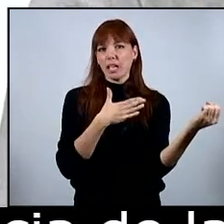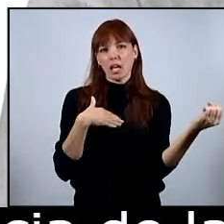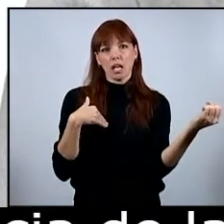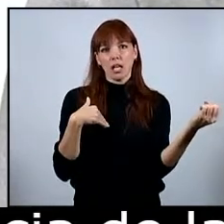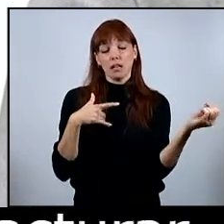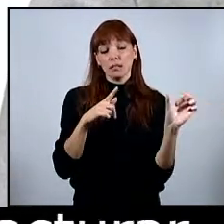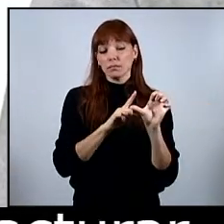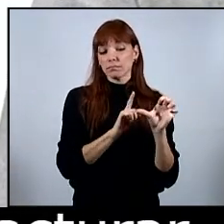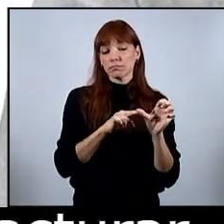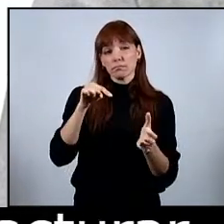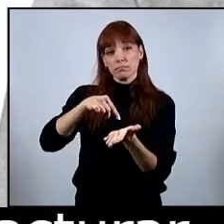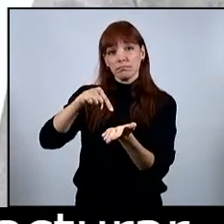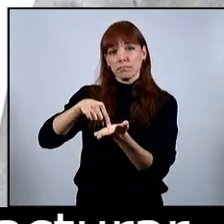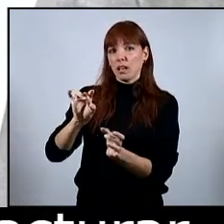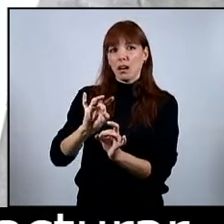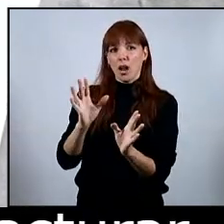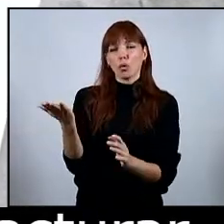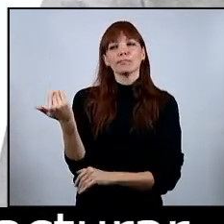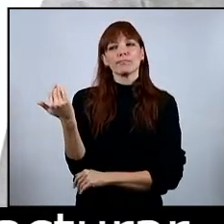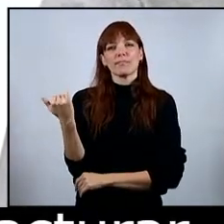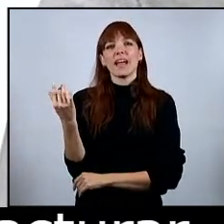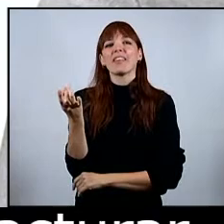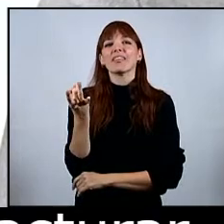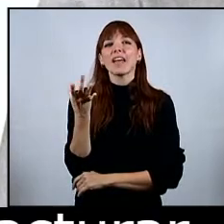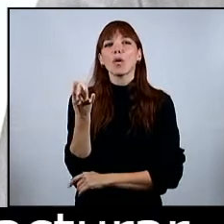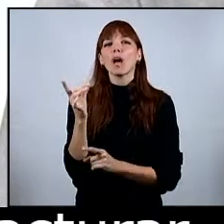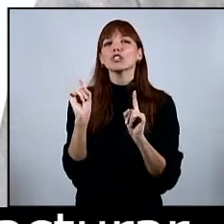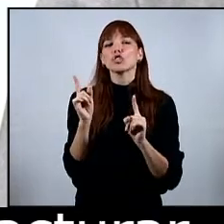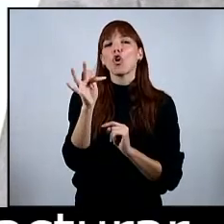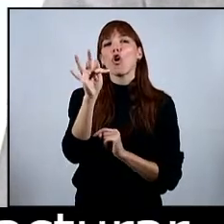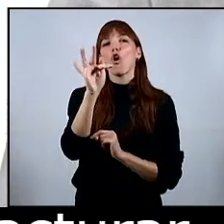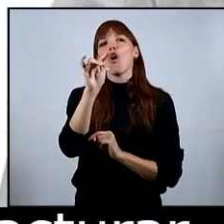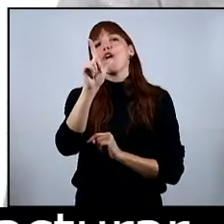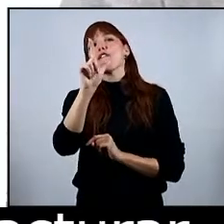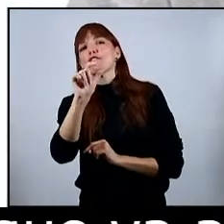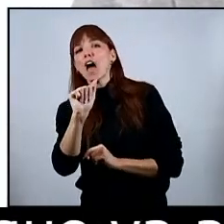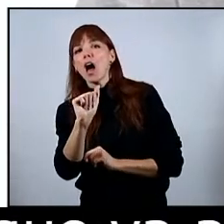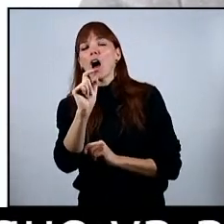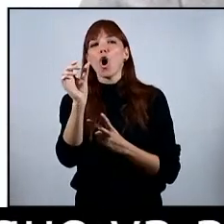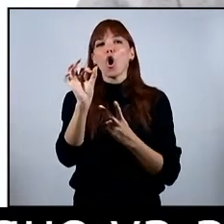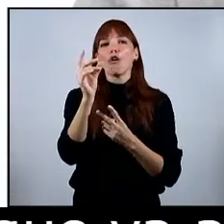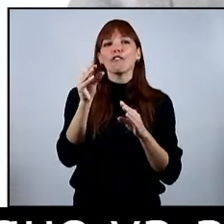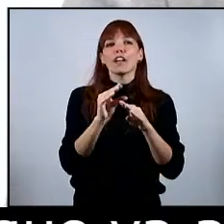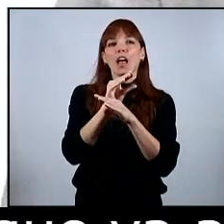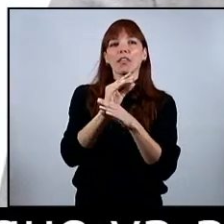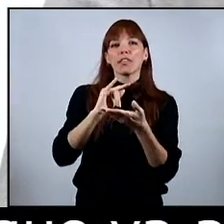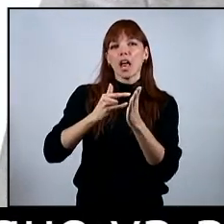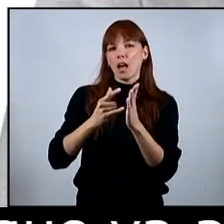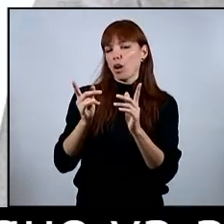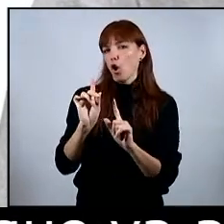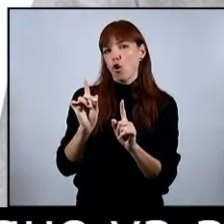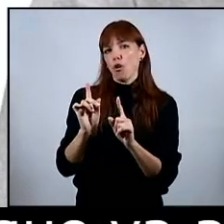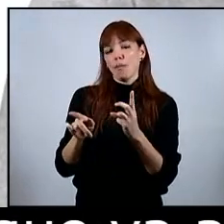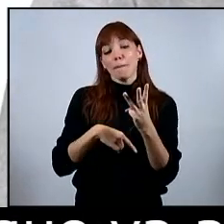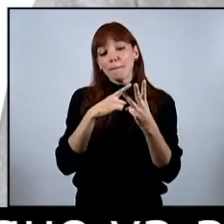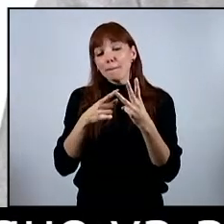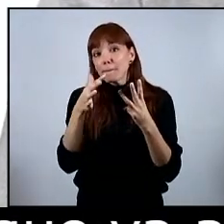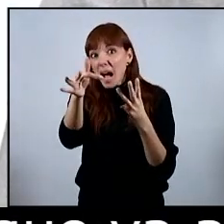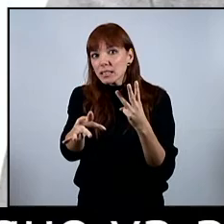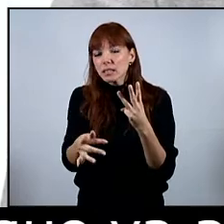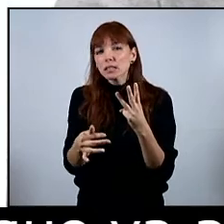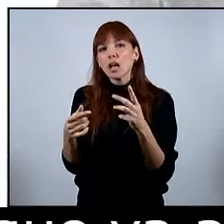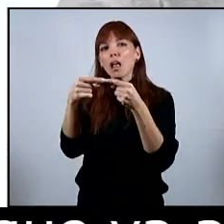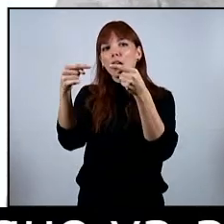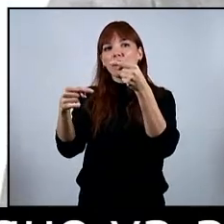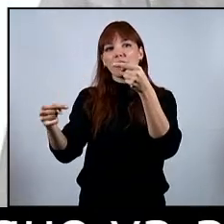va a exigir no solo la deuda con el FLA, no solo la deuda financiera. Extremadura va a exigir el déficit